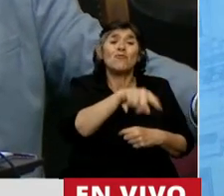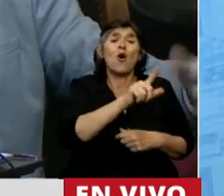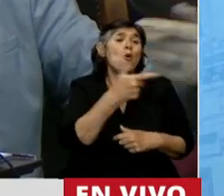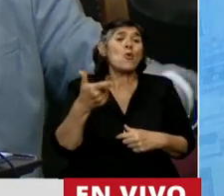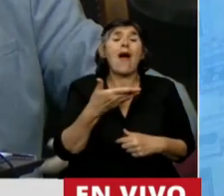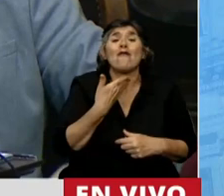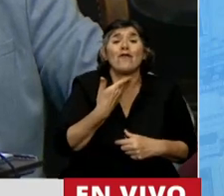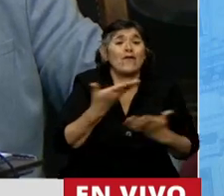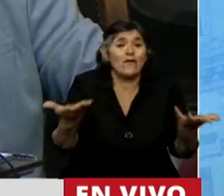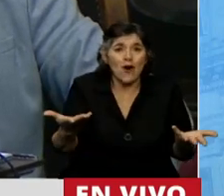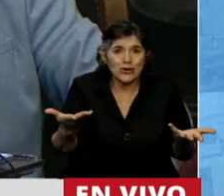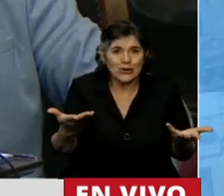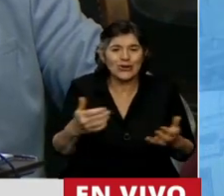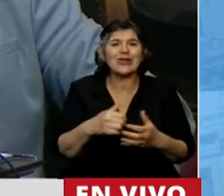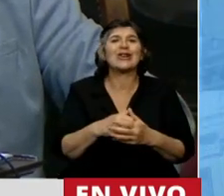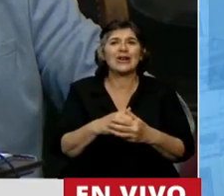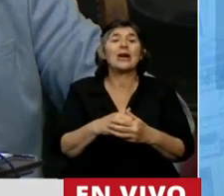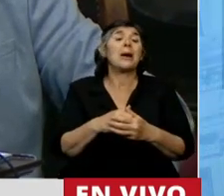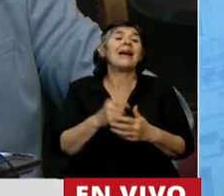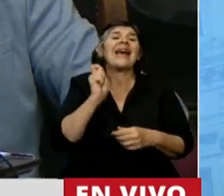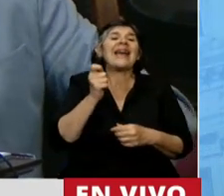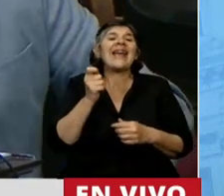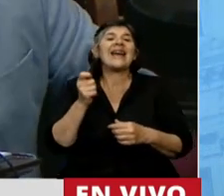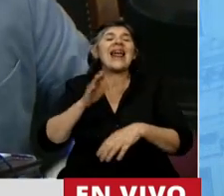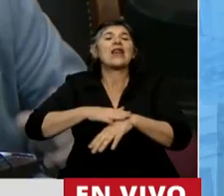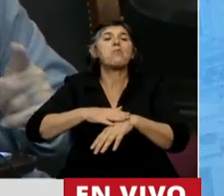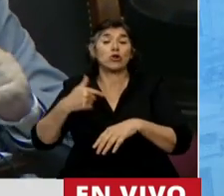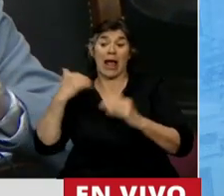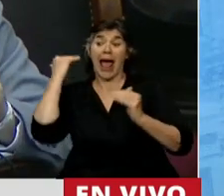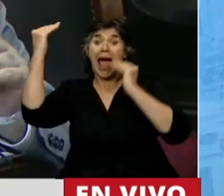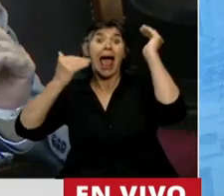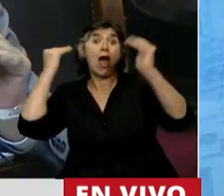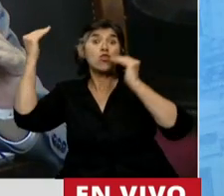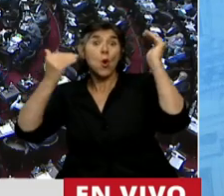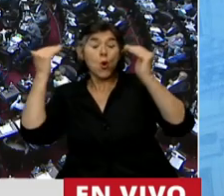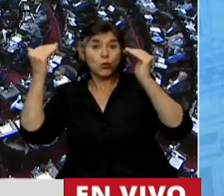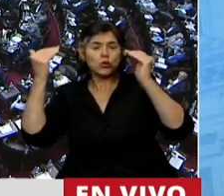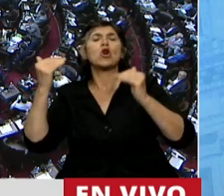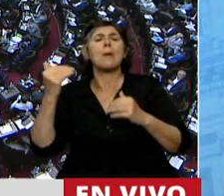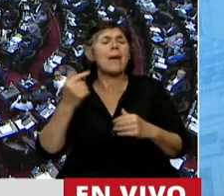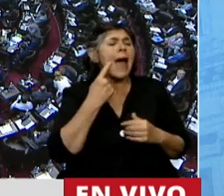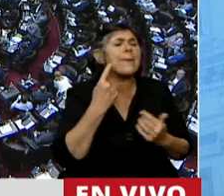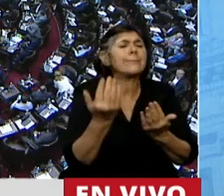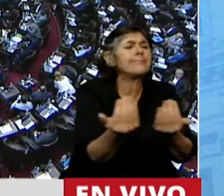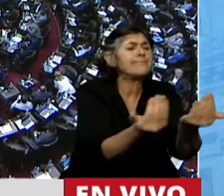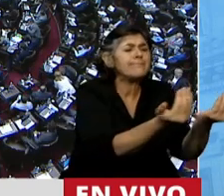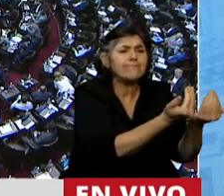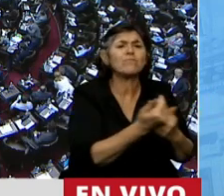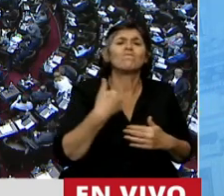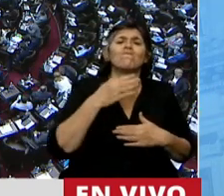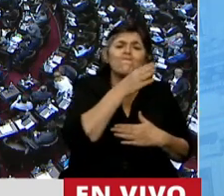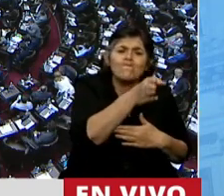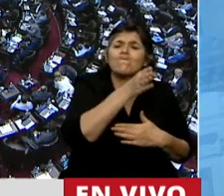muchas las más casos lamentablemente somos los adultos que hablamos con los pibes pero hay que estar ahí escuchar y que con recorremos el